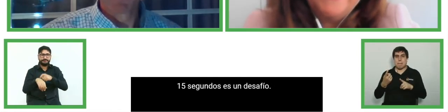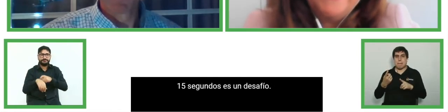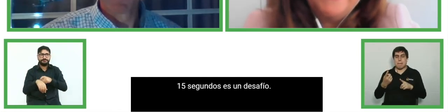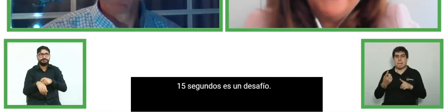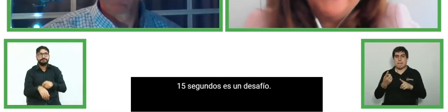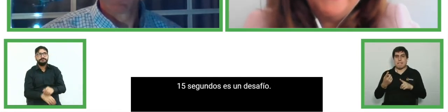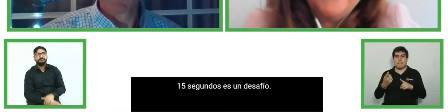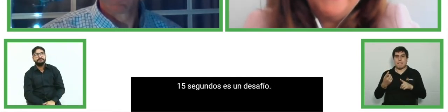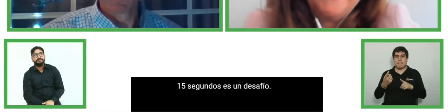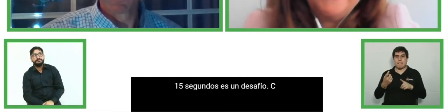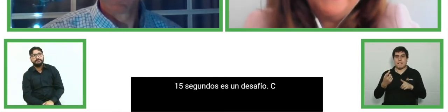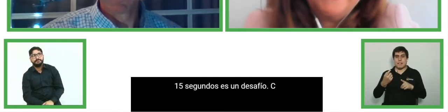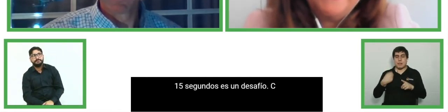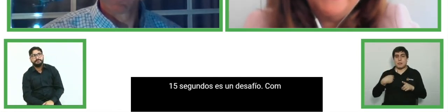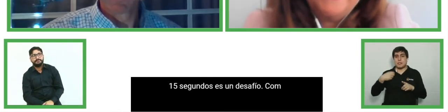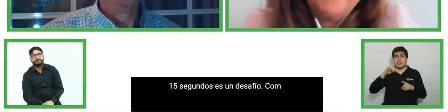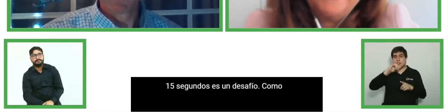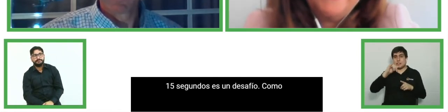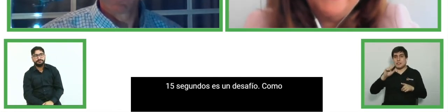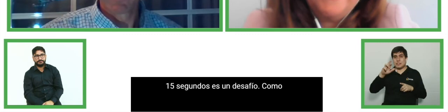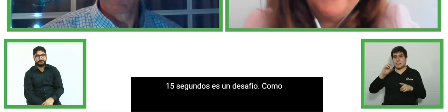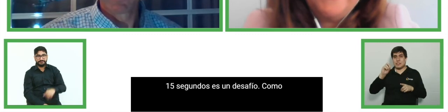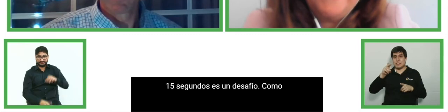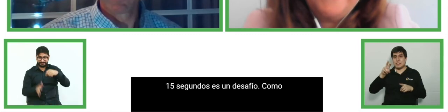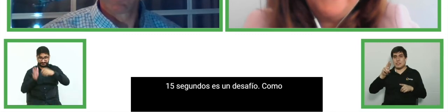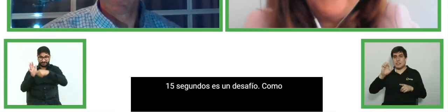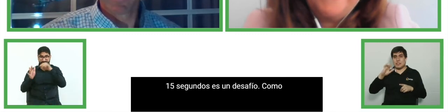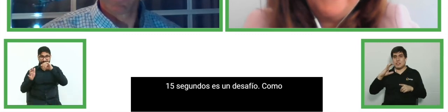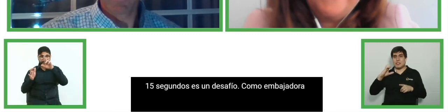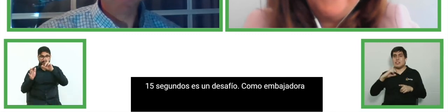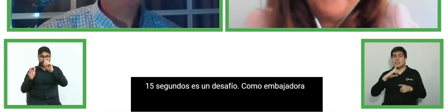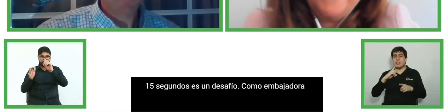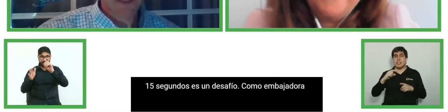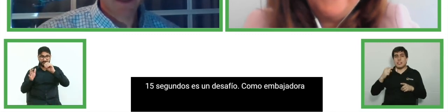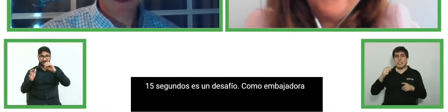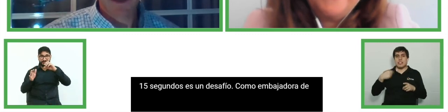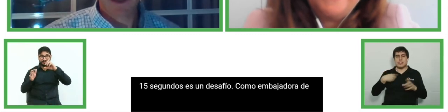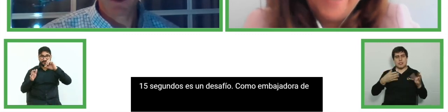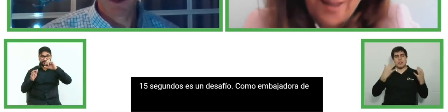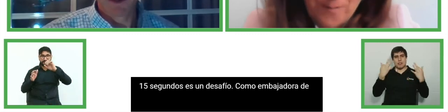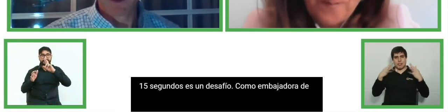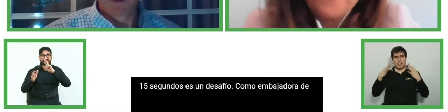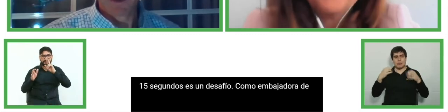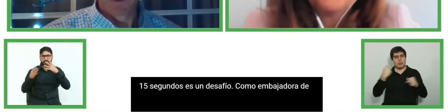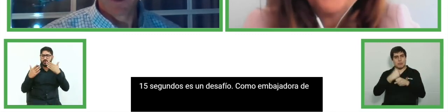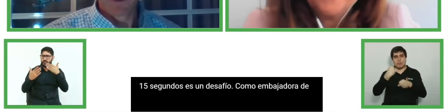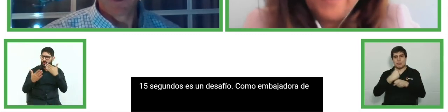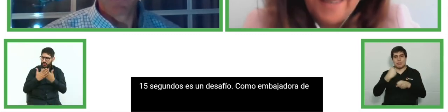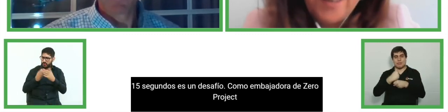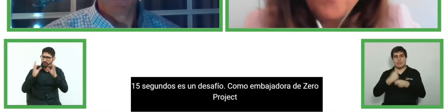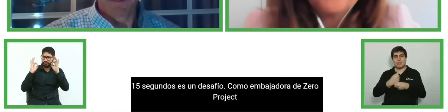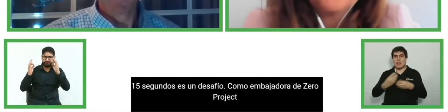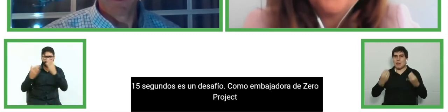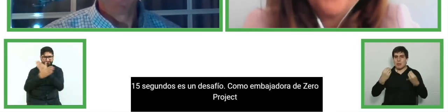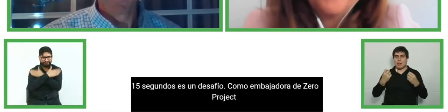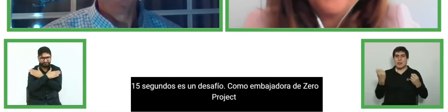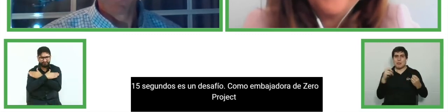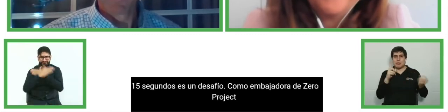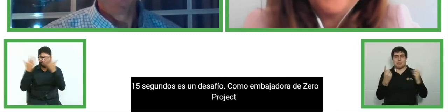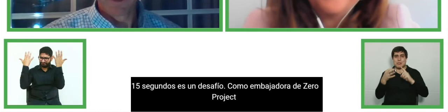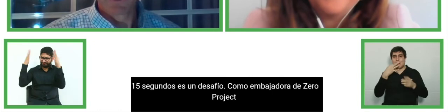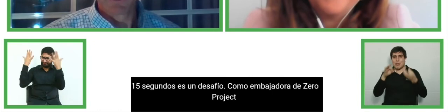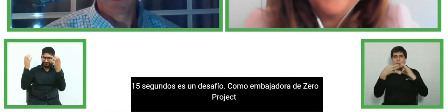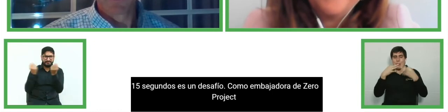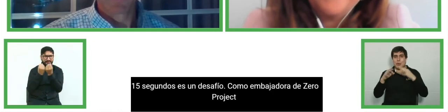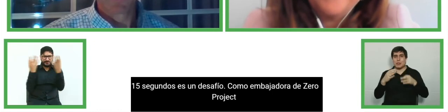como embajadora de Zero Project, quiero felicitar a Carola al equipo en un trabajo muy, una conferencia muy interesante y